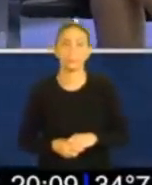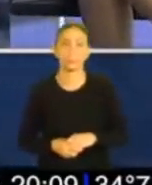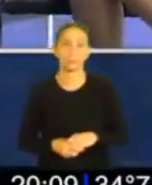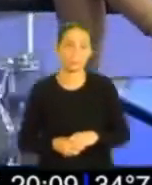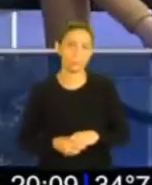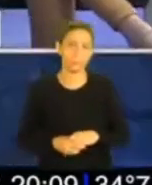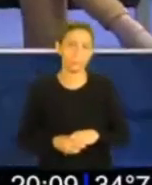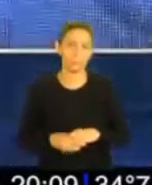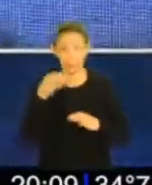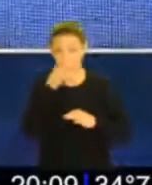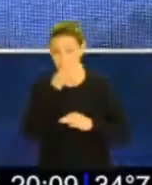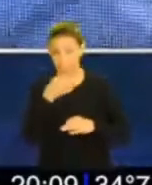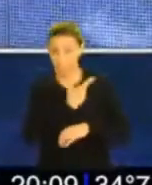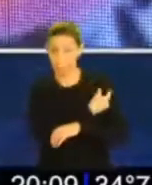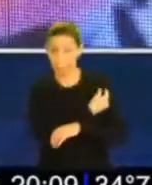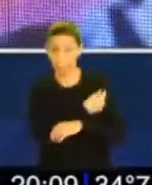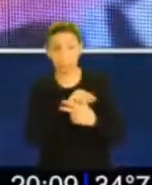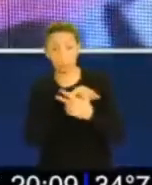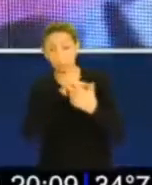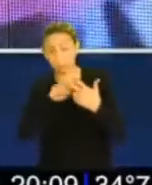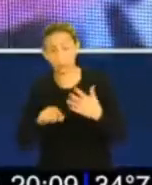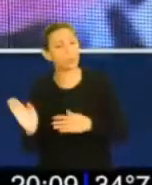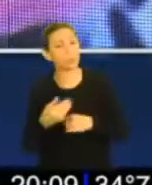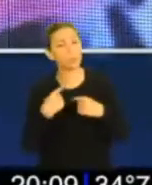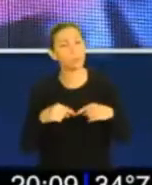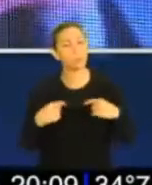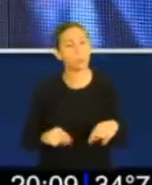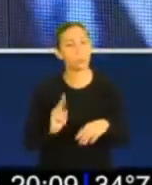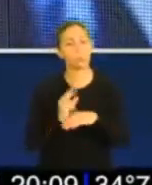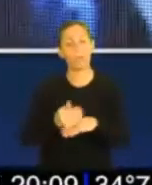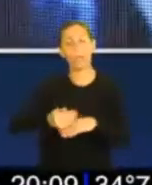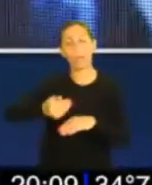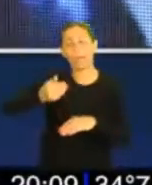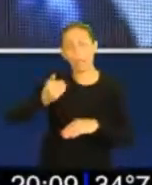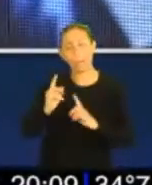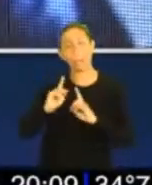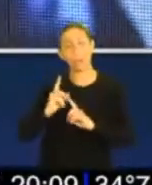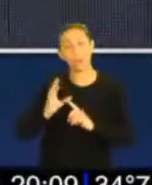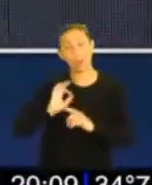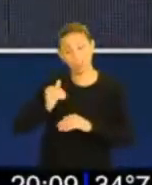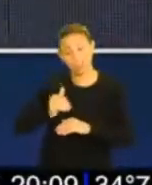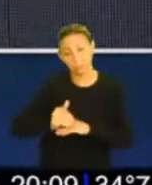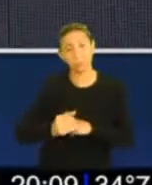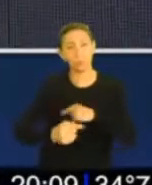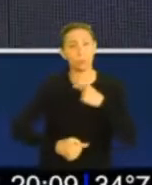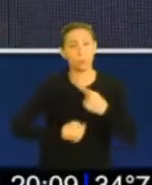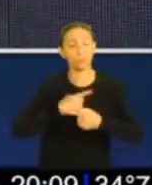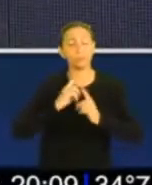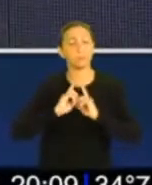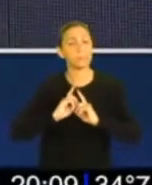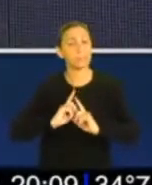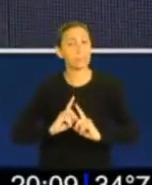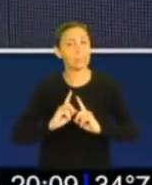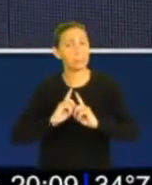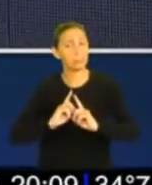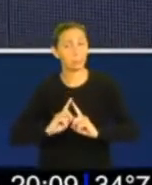Pero los hisopados y la vacunación. Todas las medidas preventivas que hemos venido diciendo durante estos 2 años las seguimos manteniendo